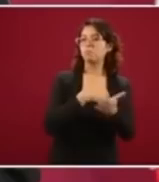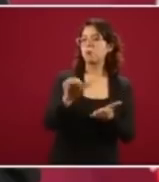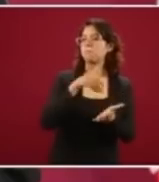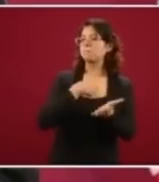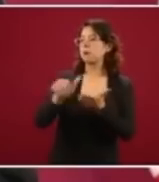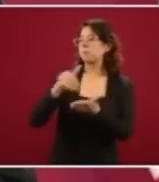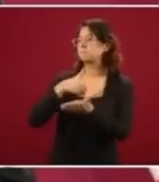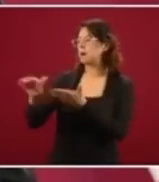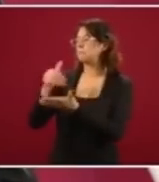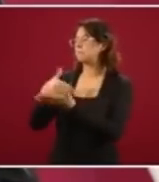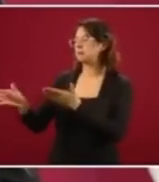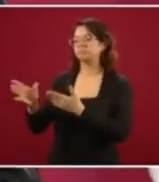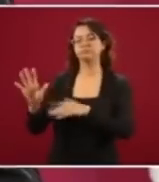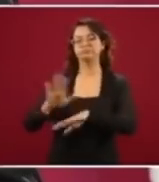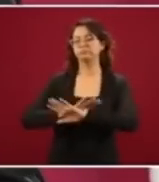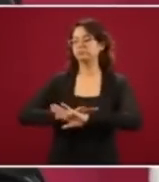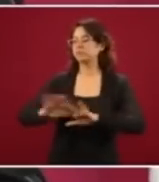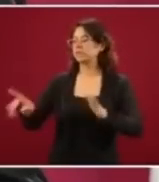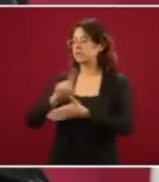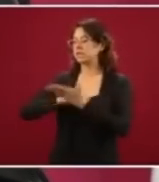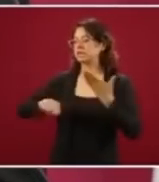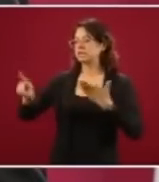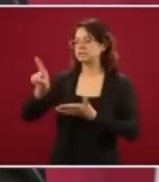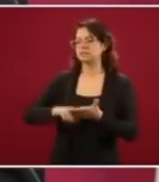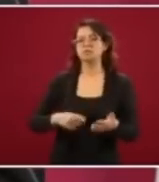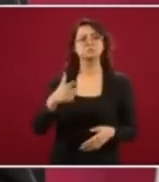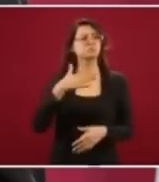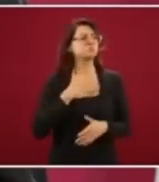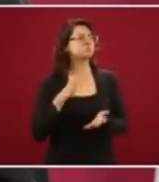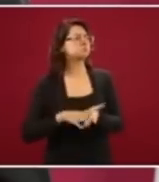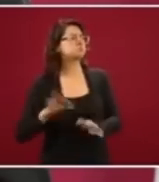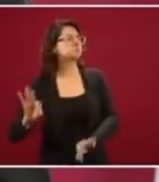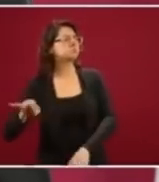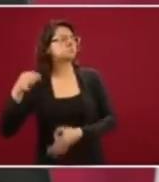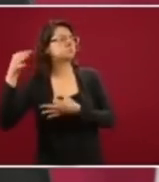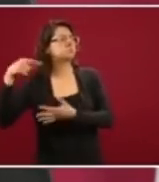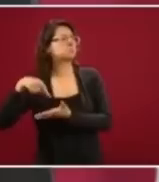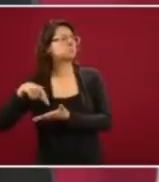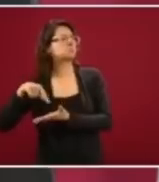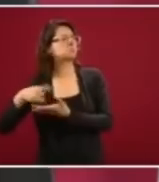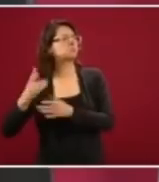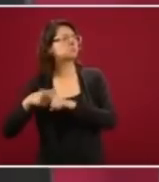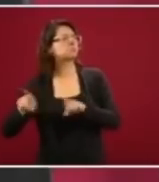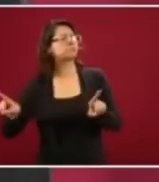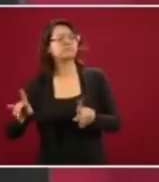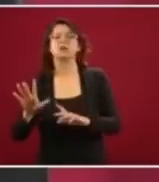Pero este papel que traigo… Es que hay inercias.